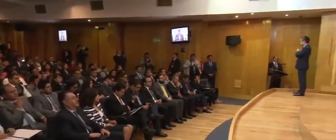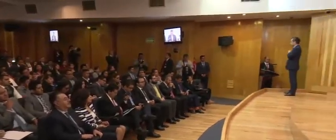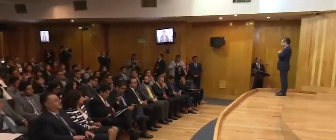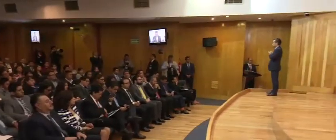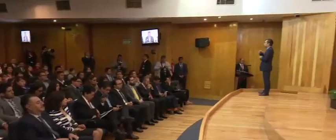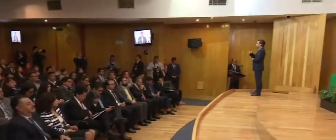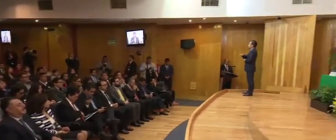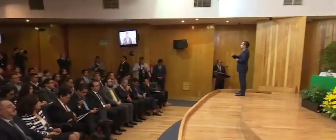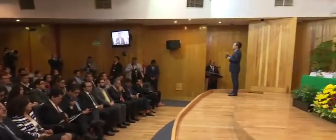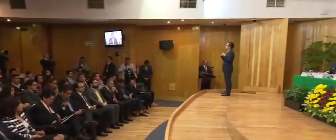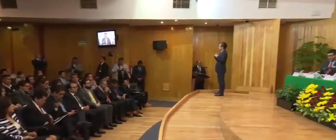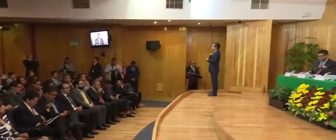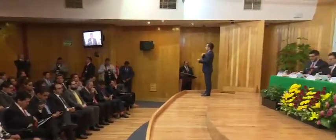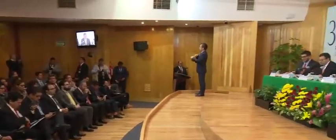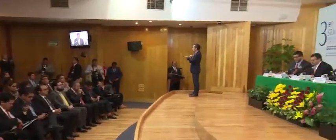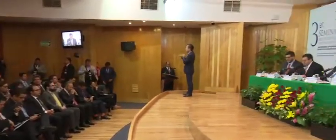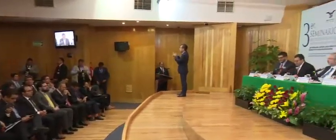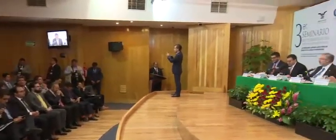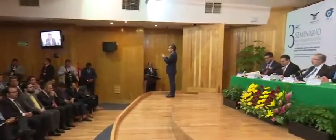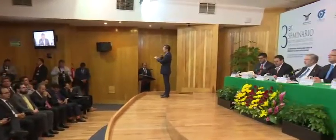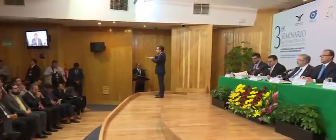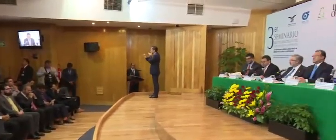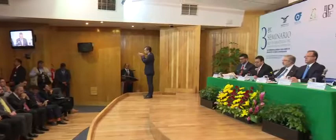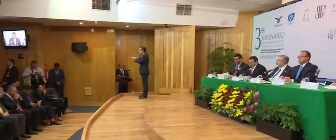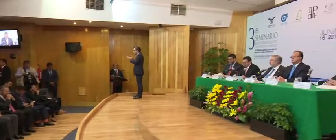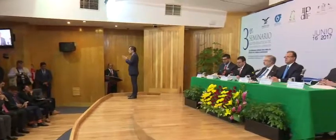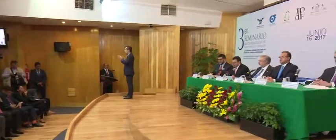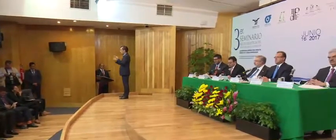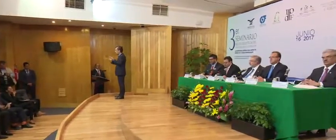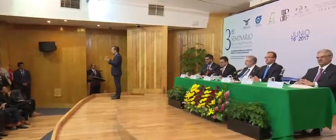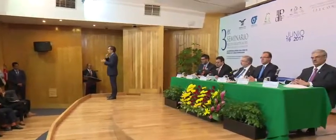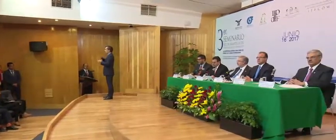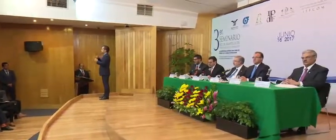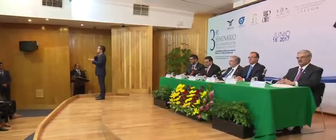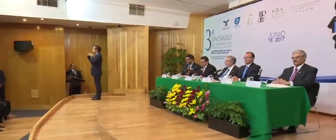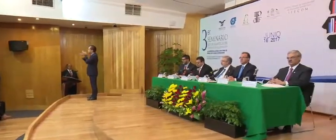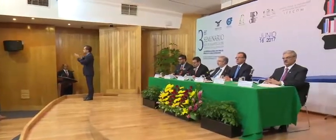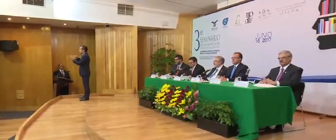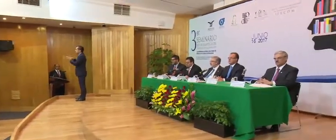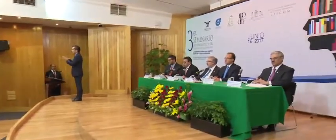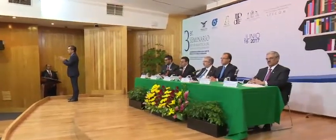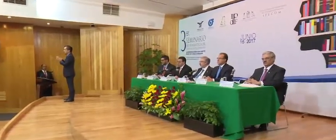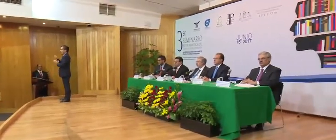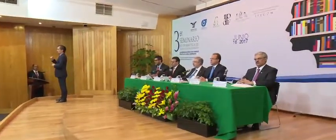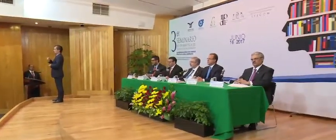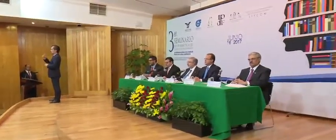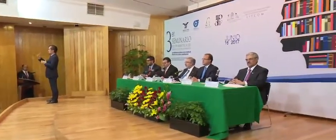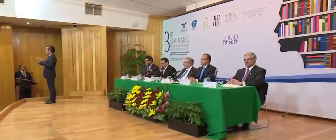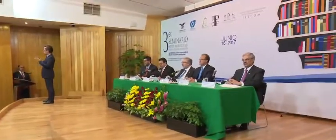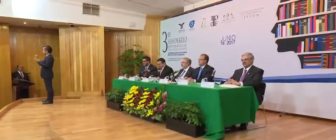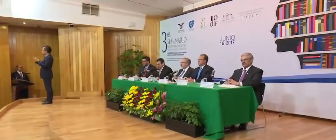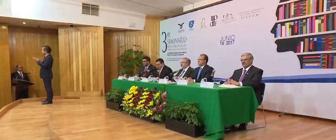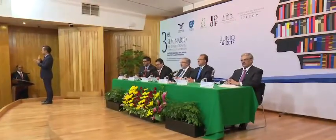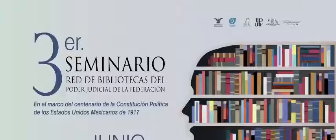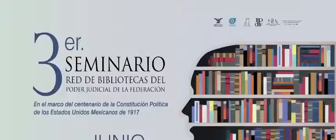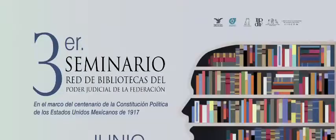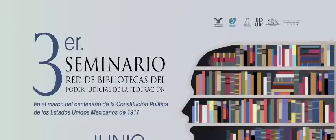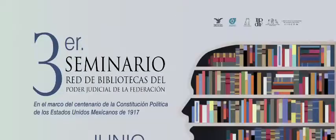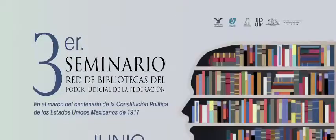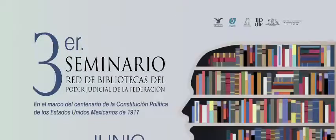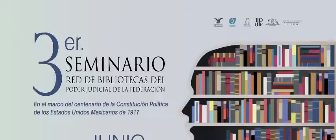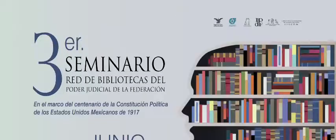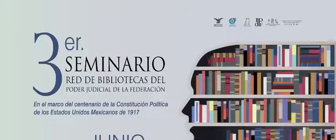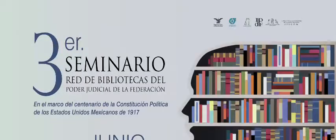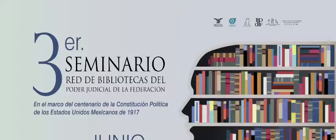suprema corte de justicia de la nación el consejo de la judicatura federal y el tribunal electoral del poder judicial de la federación